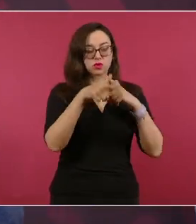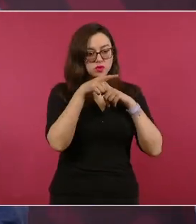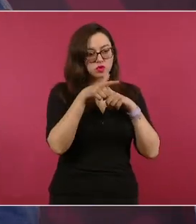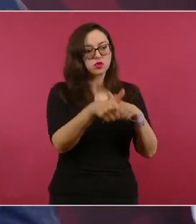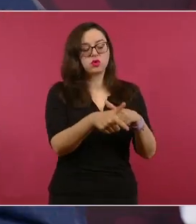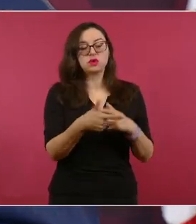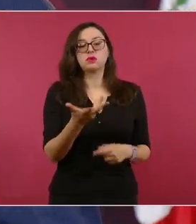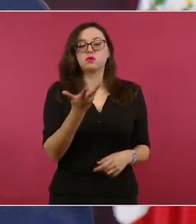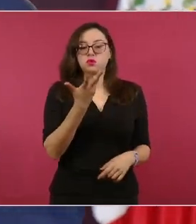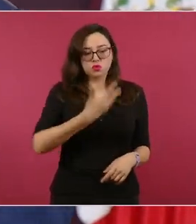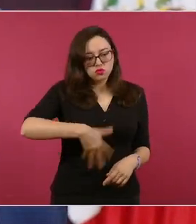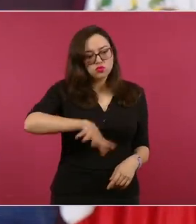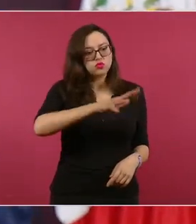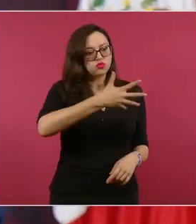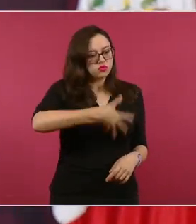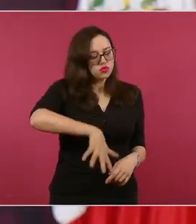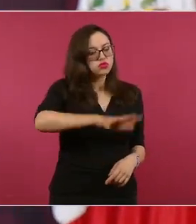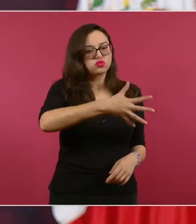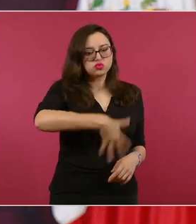estamos